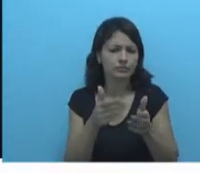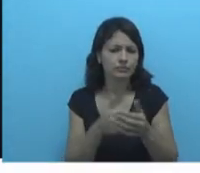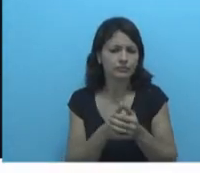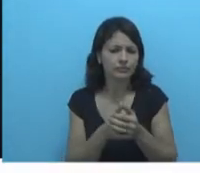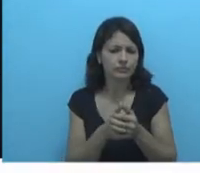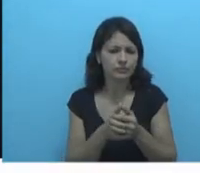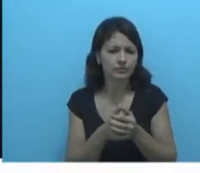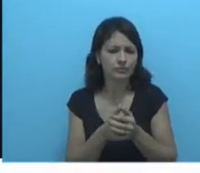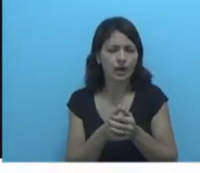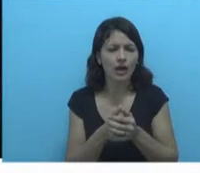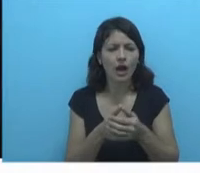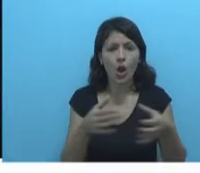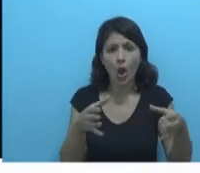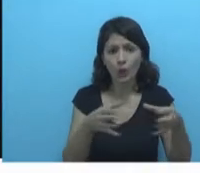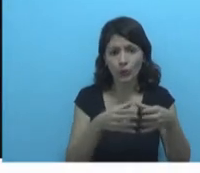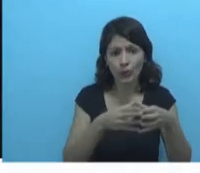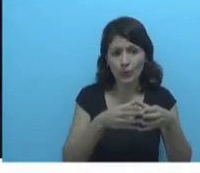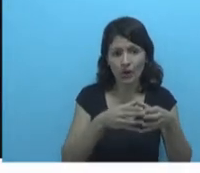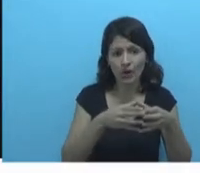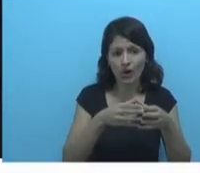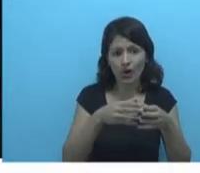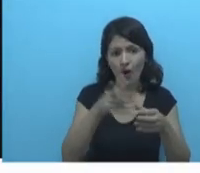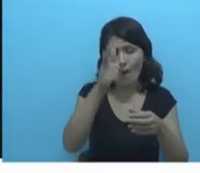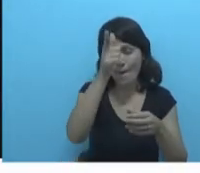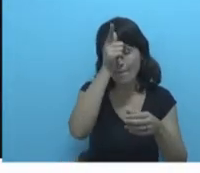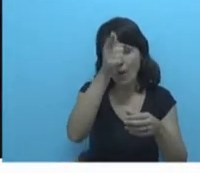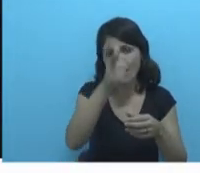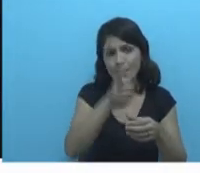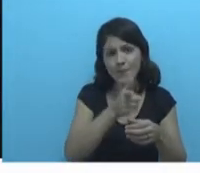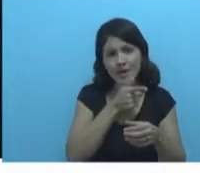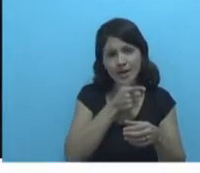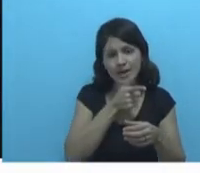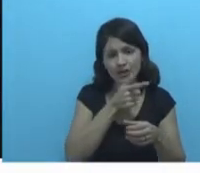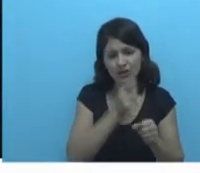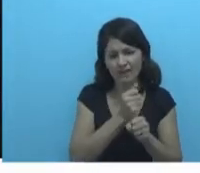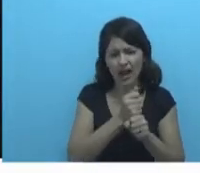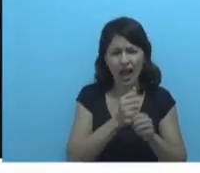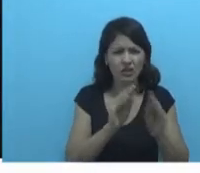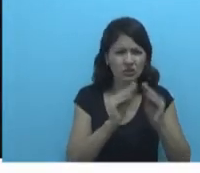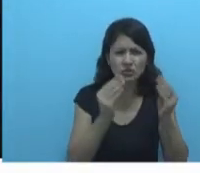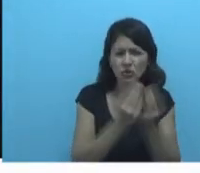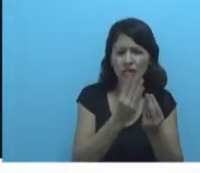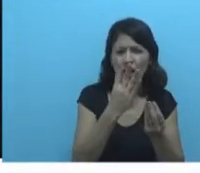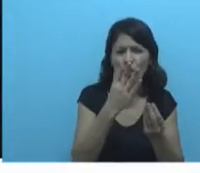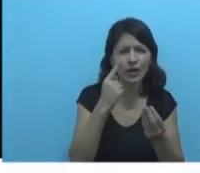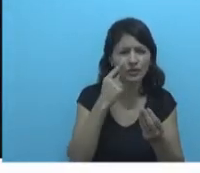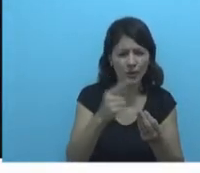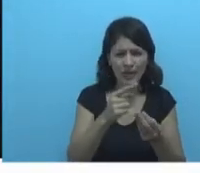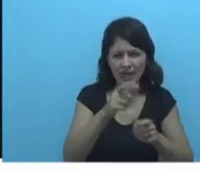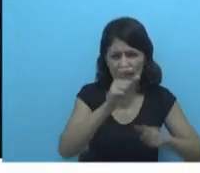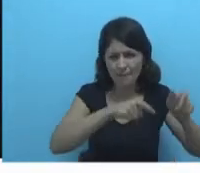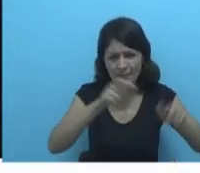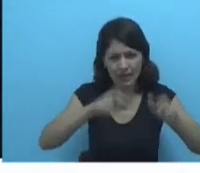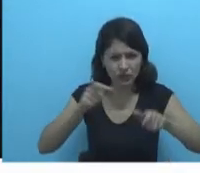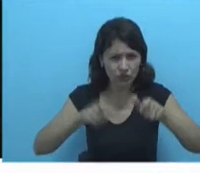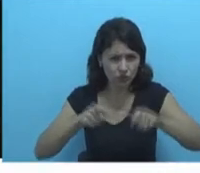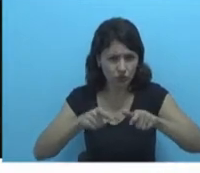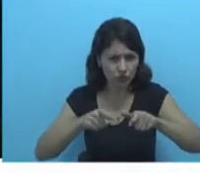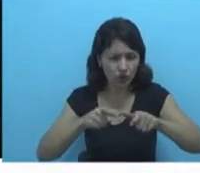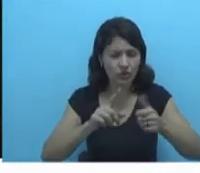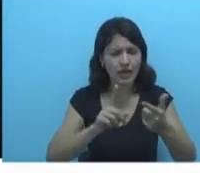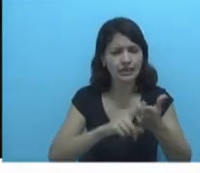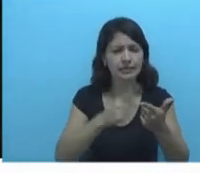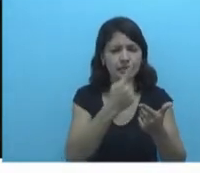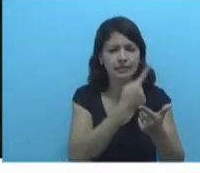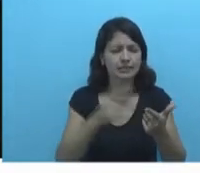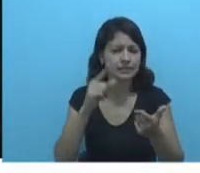nuestros bomberos voluntarios, a los más de 4.000 bomberos voluntarios, a los 148